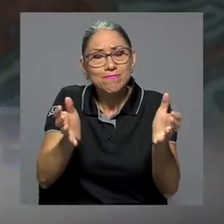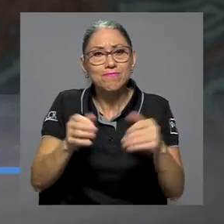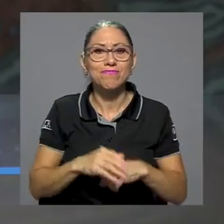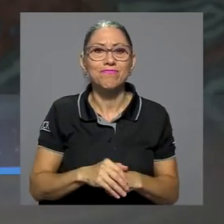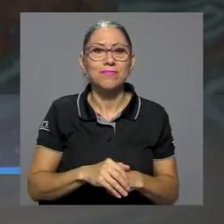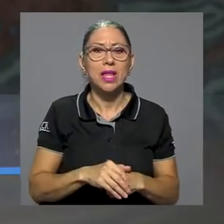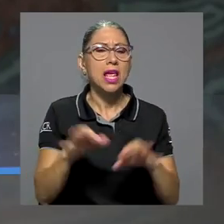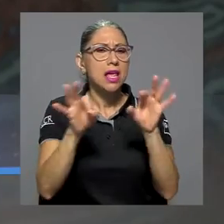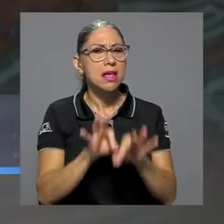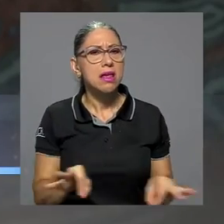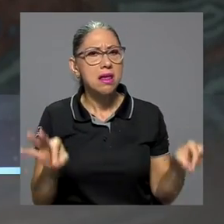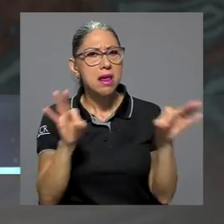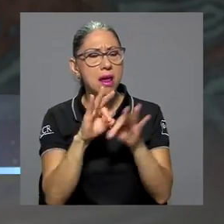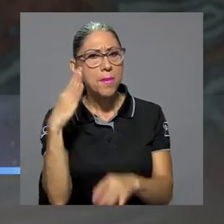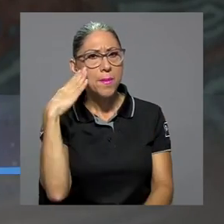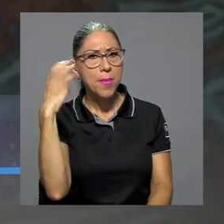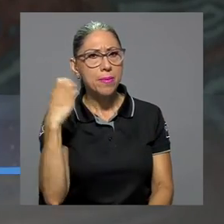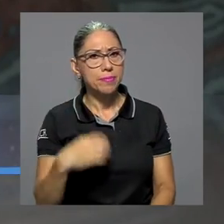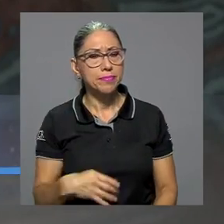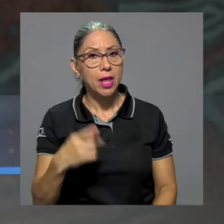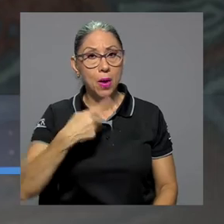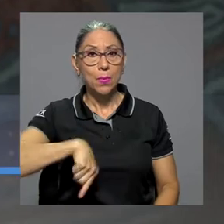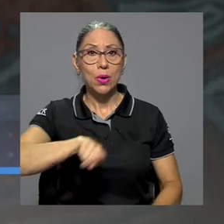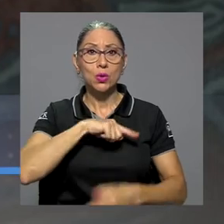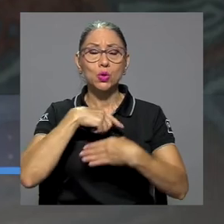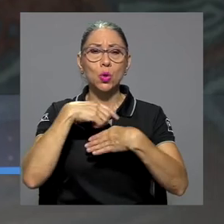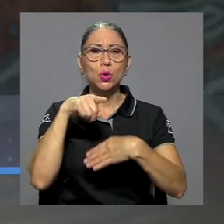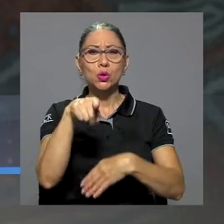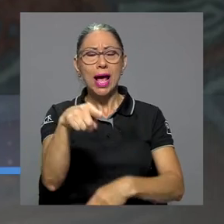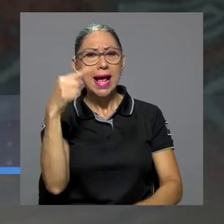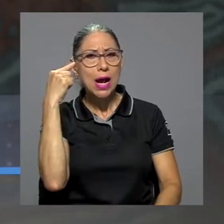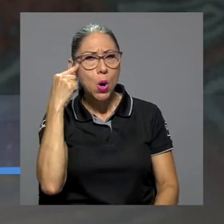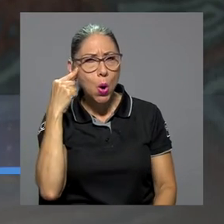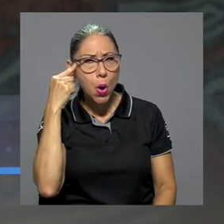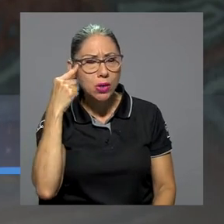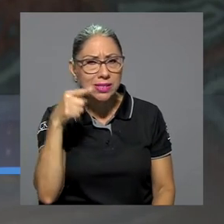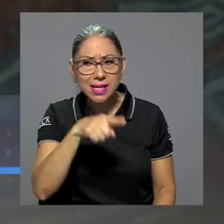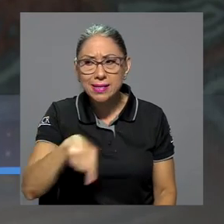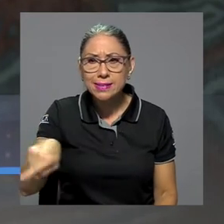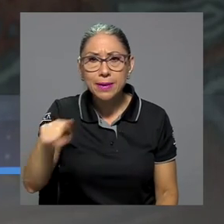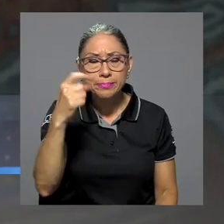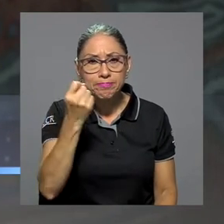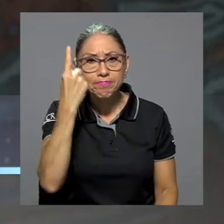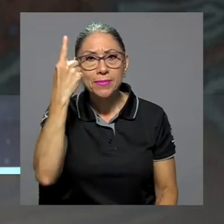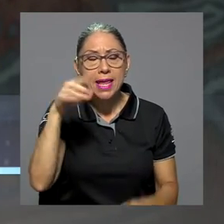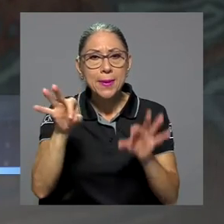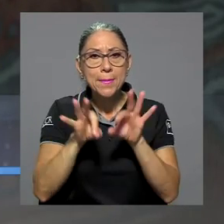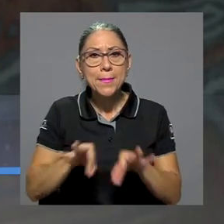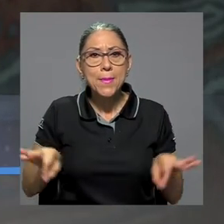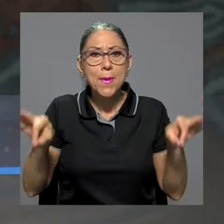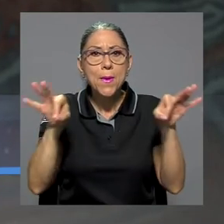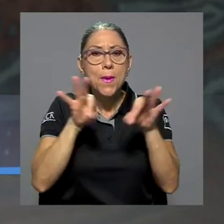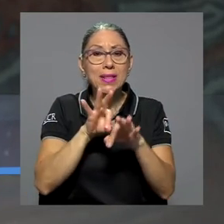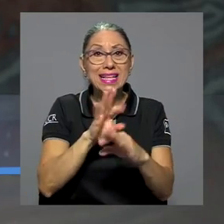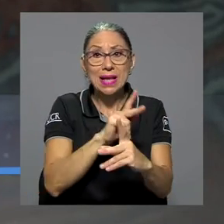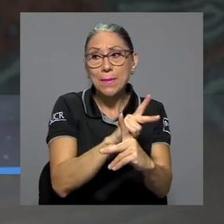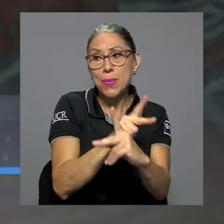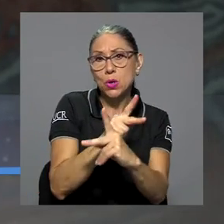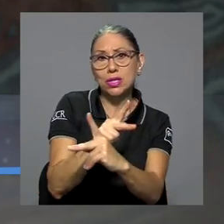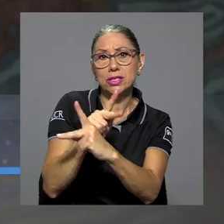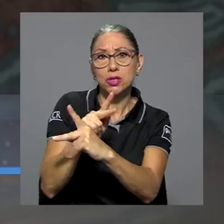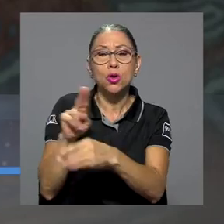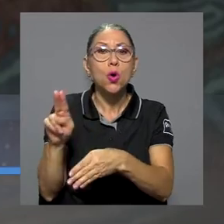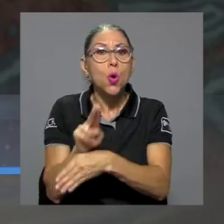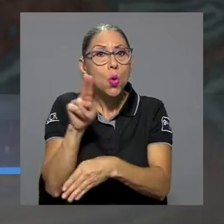importancia radica en que estamos creando conciencia sobre la importancia de la protección el uso